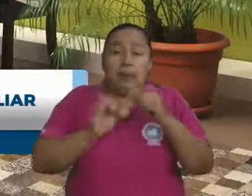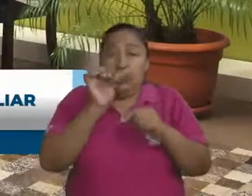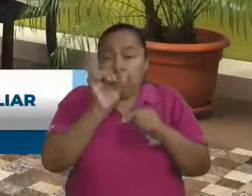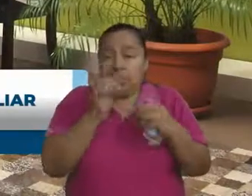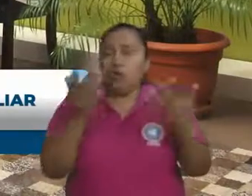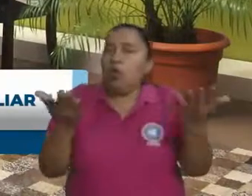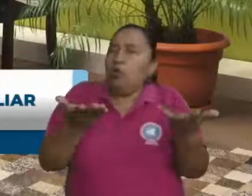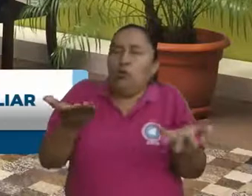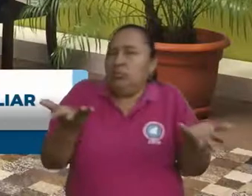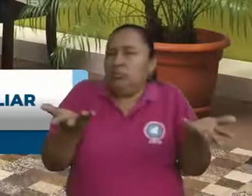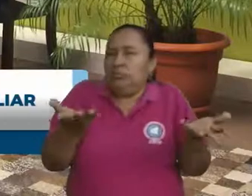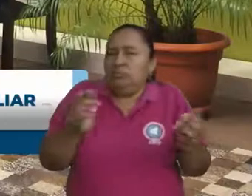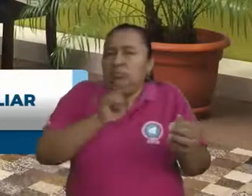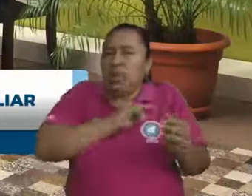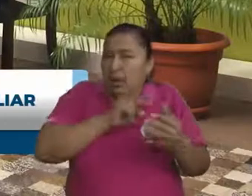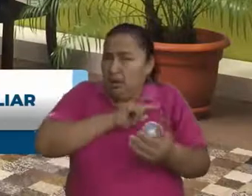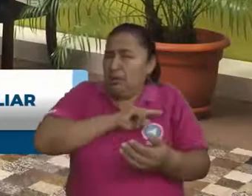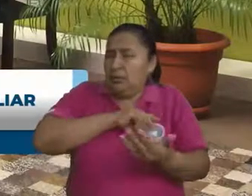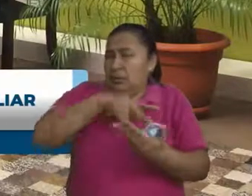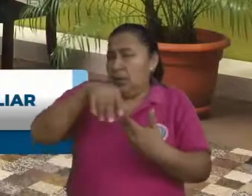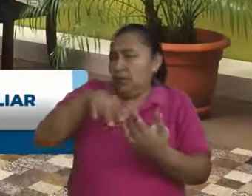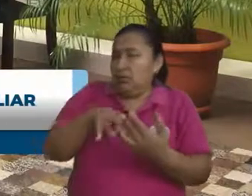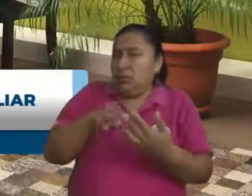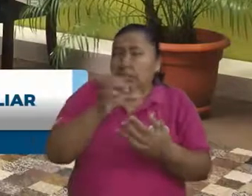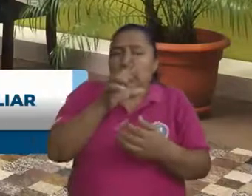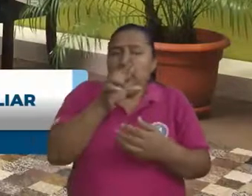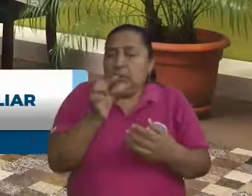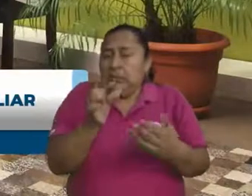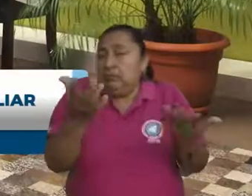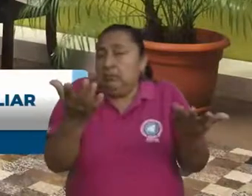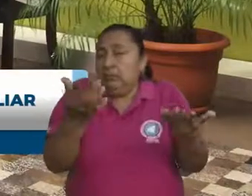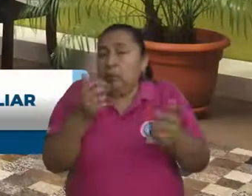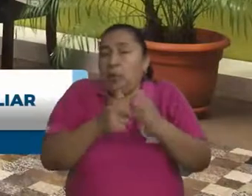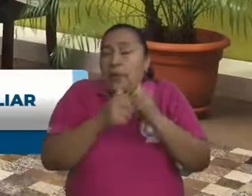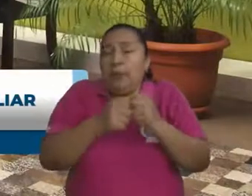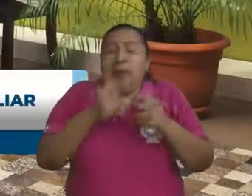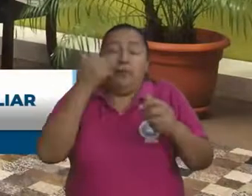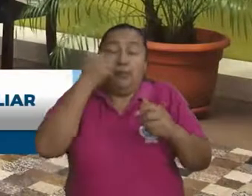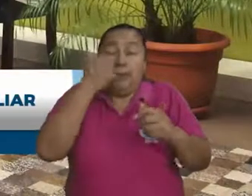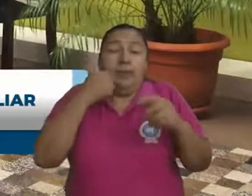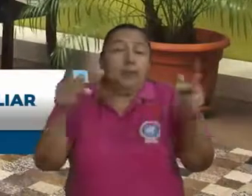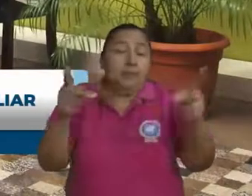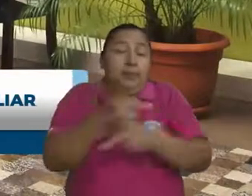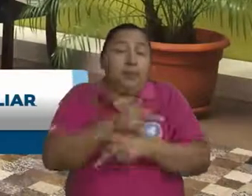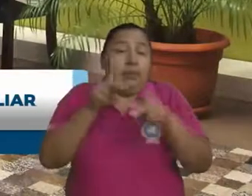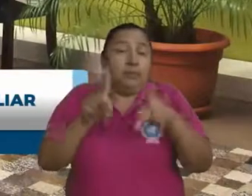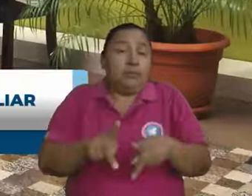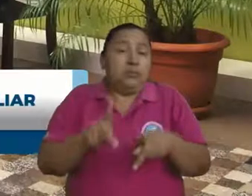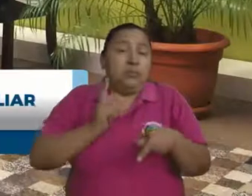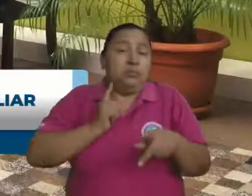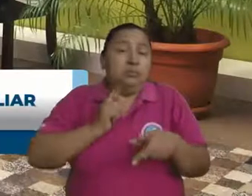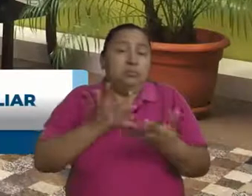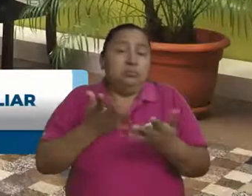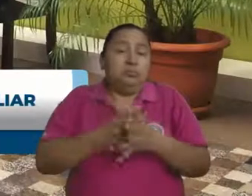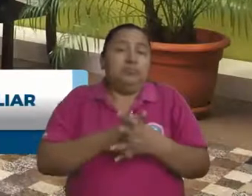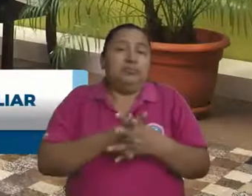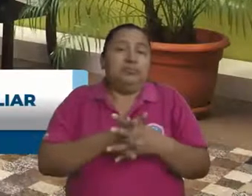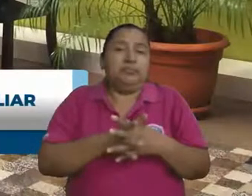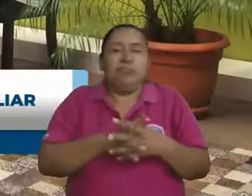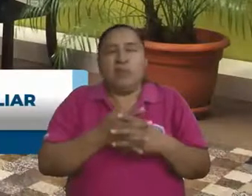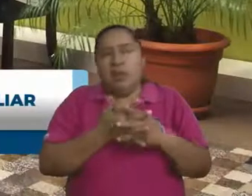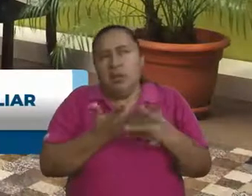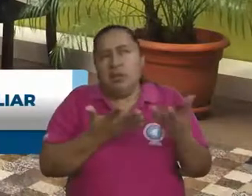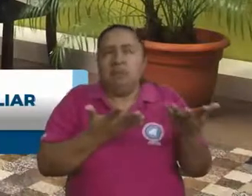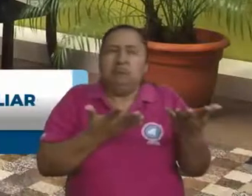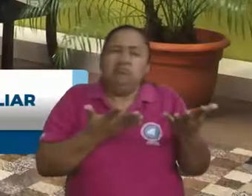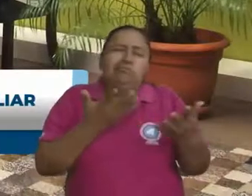¿Cómo tiene que ver la relación del tamaño con la gravedad del trastorno en la vesícula biliar? Sí